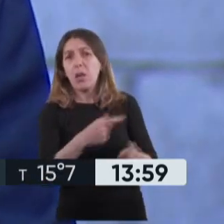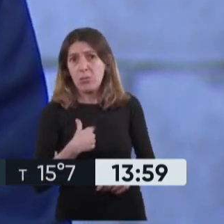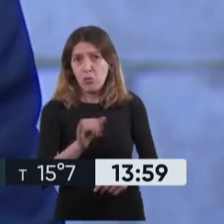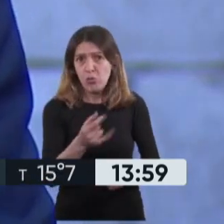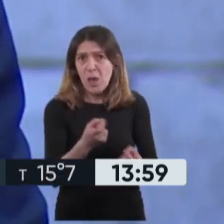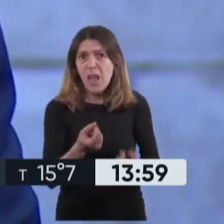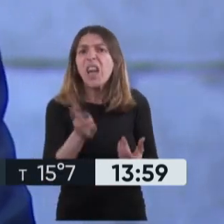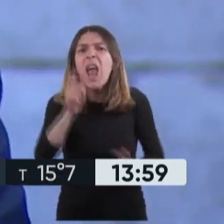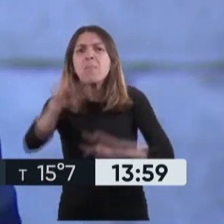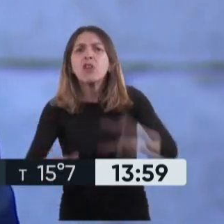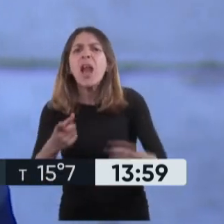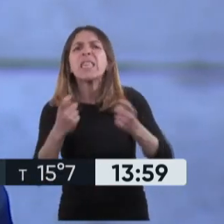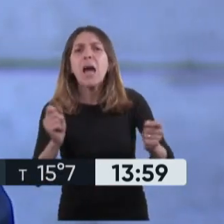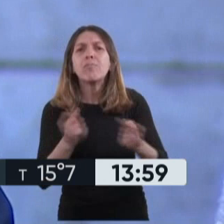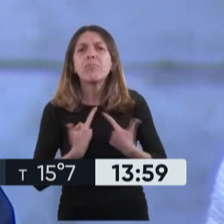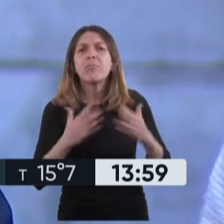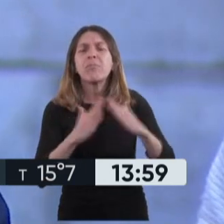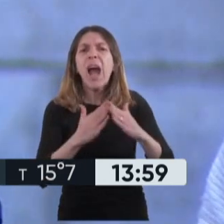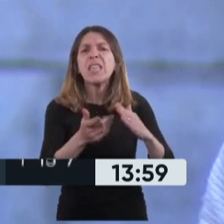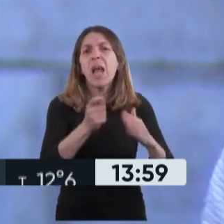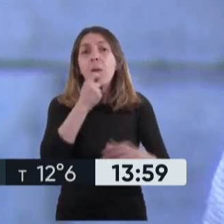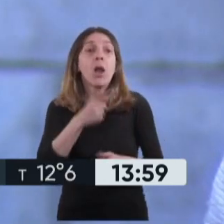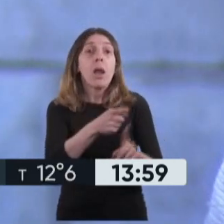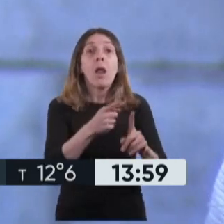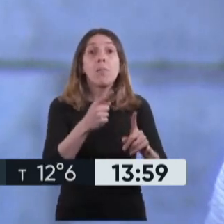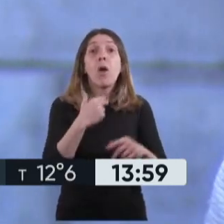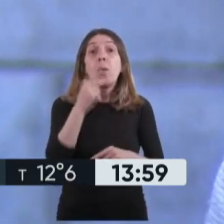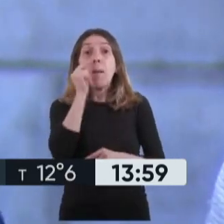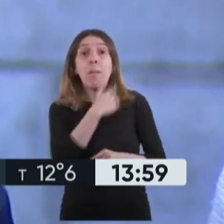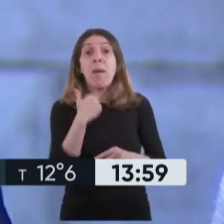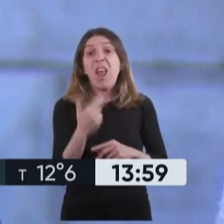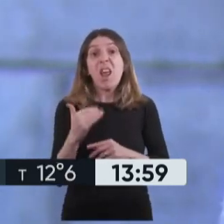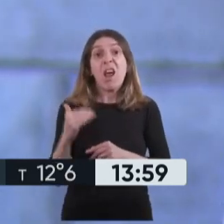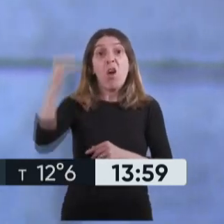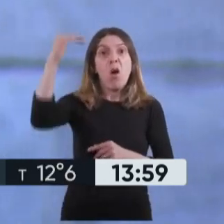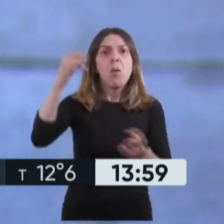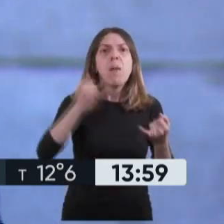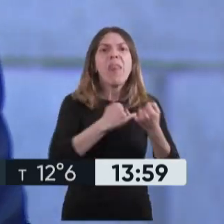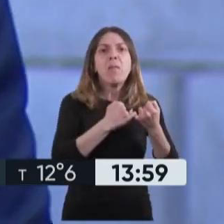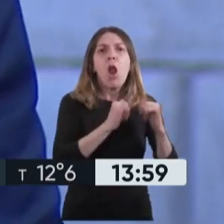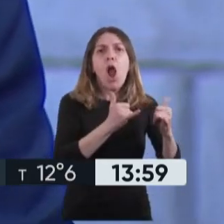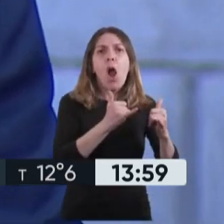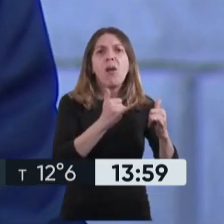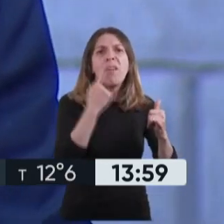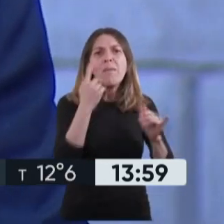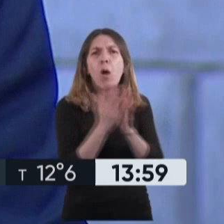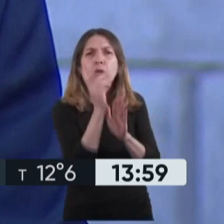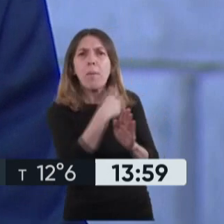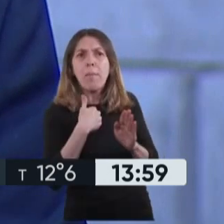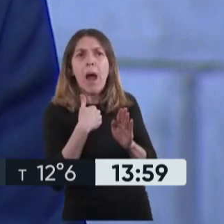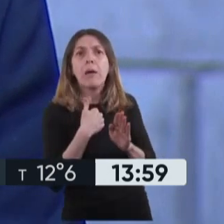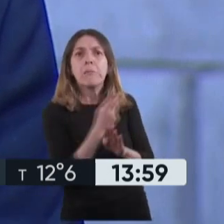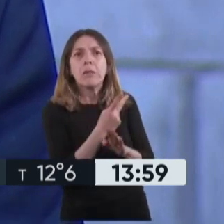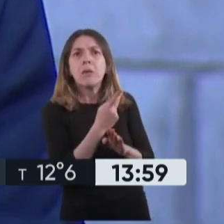las que necesitan y por ahí hijos que están viendo con sus padres matrimonios jóvenes están viendo con sus padres ellos lo